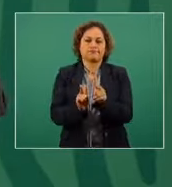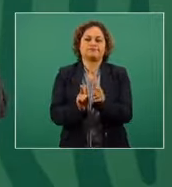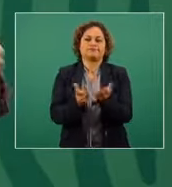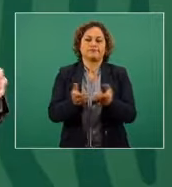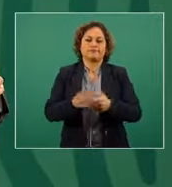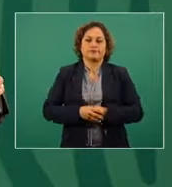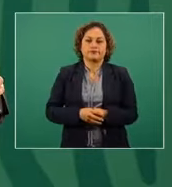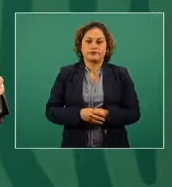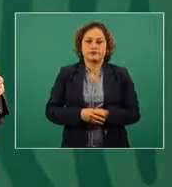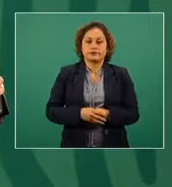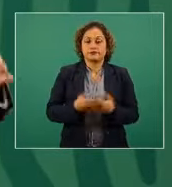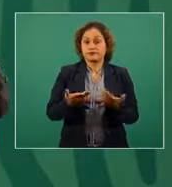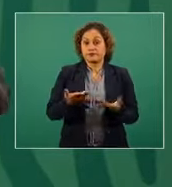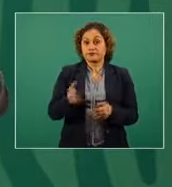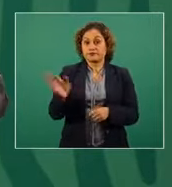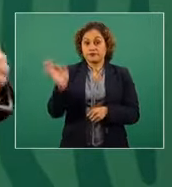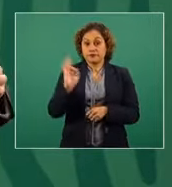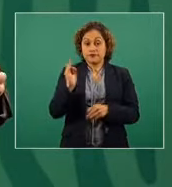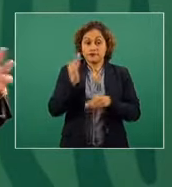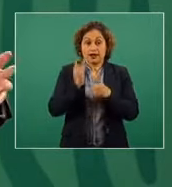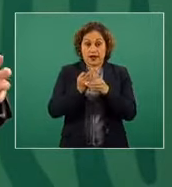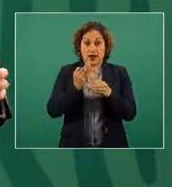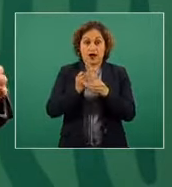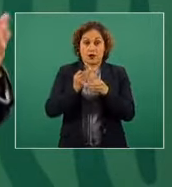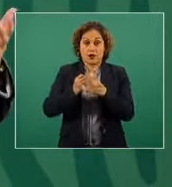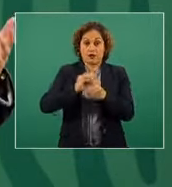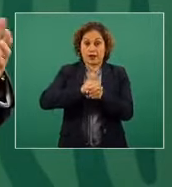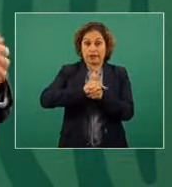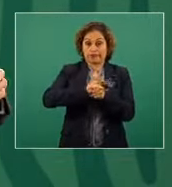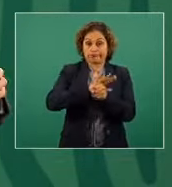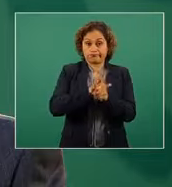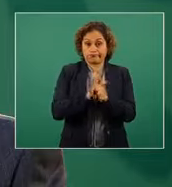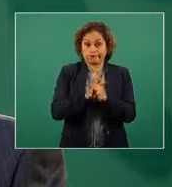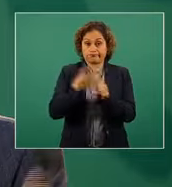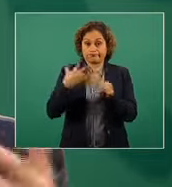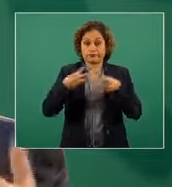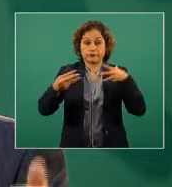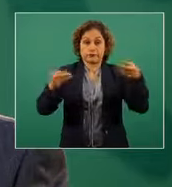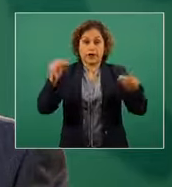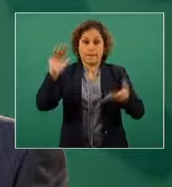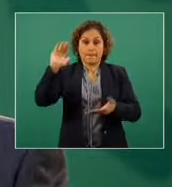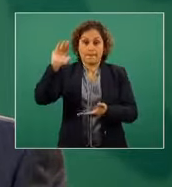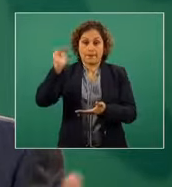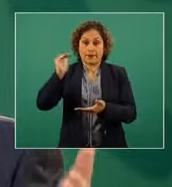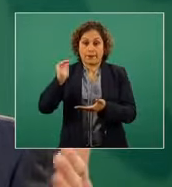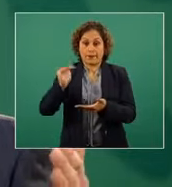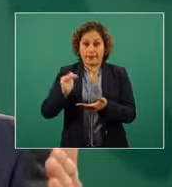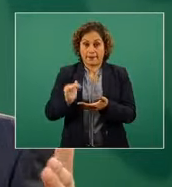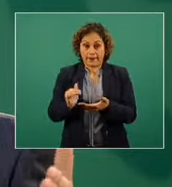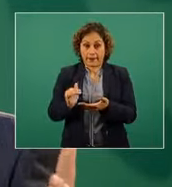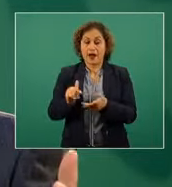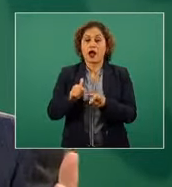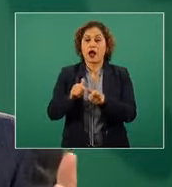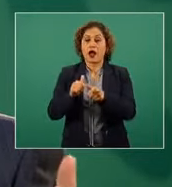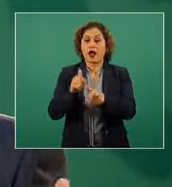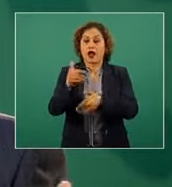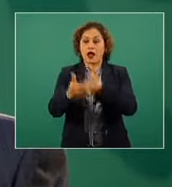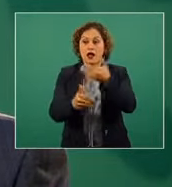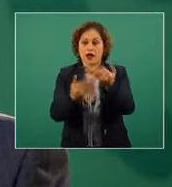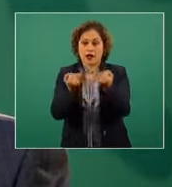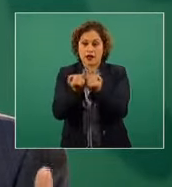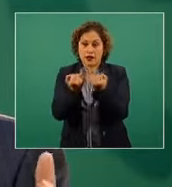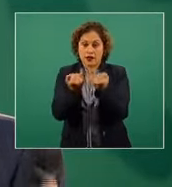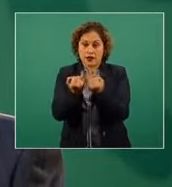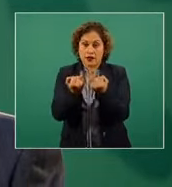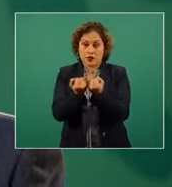la intensidad de la epidemia de COVID y esta reducción se sostiene, que es algo que deseamos, lo que acabo de explicar,